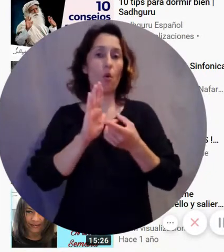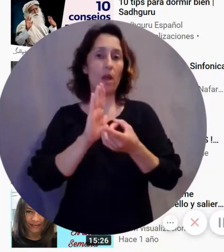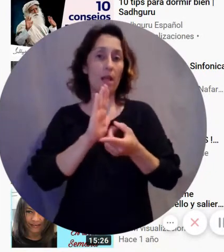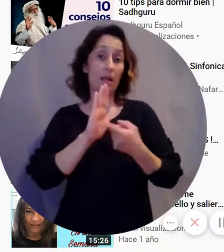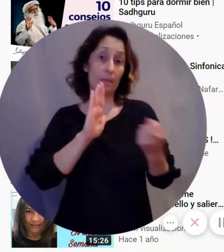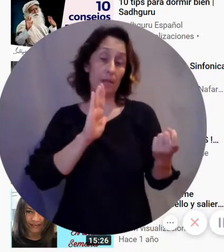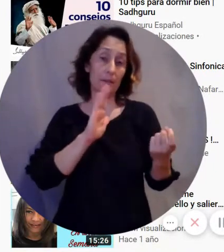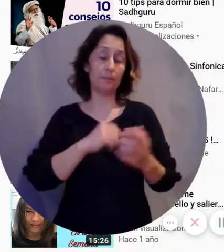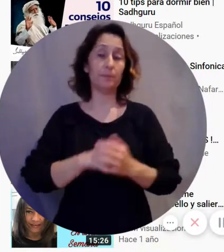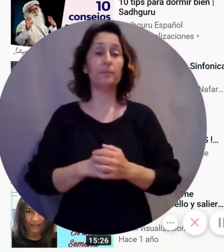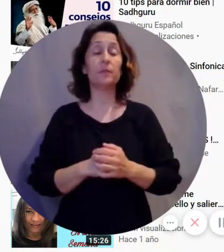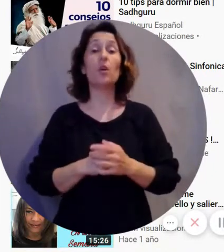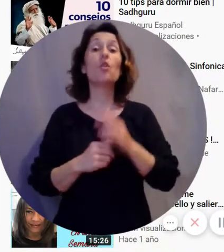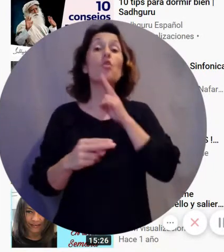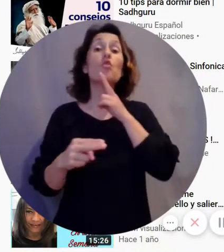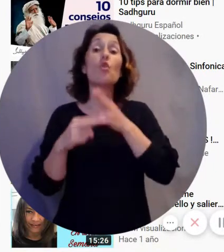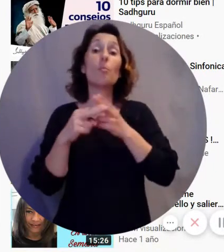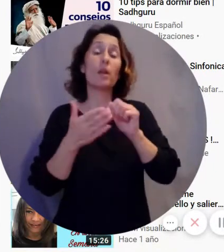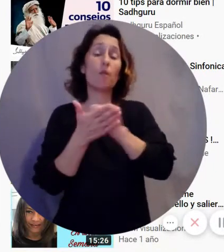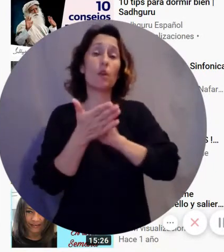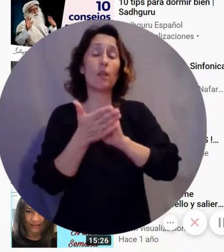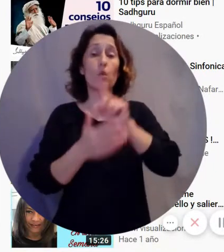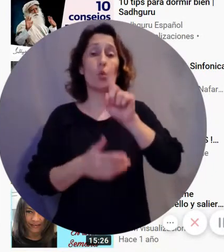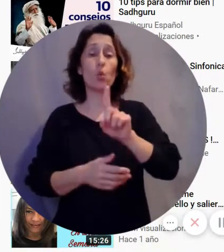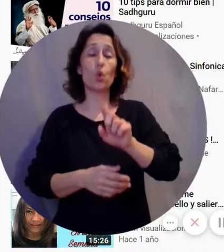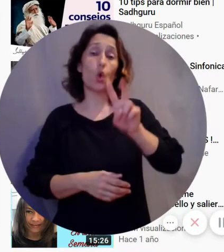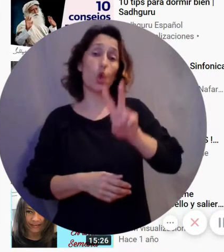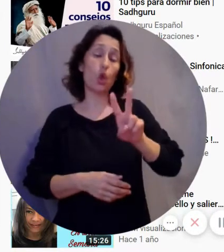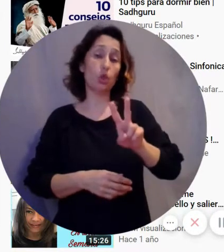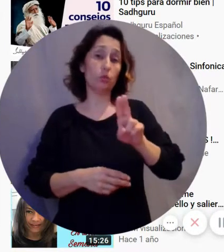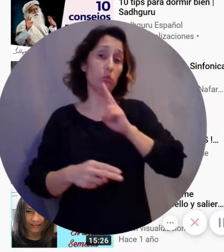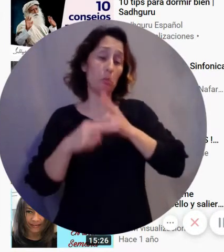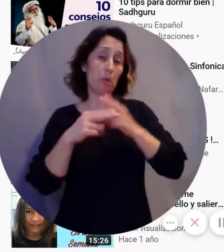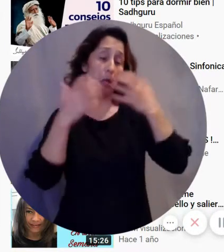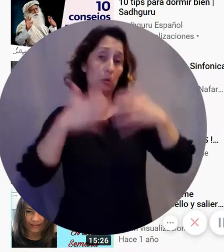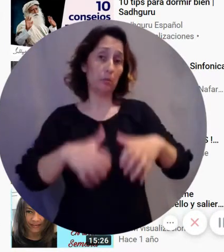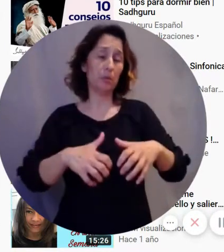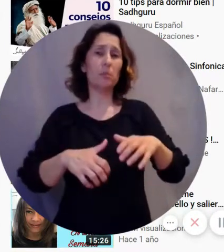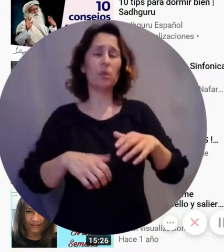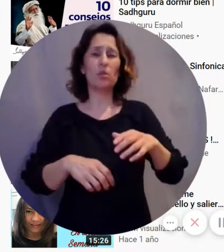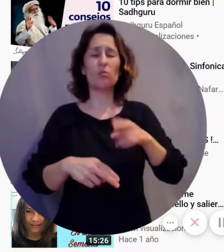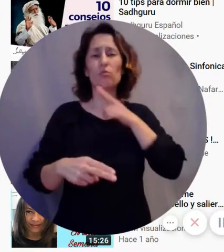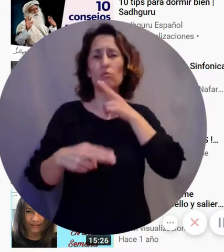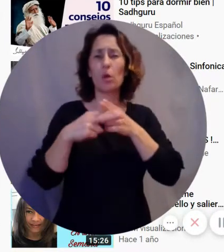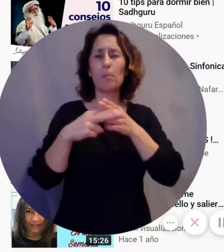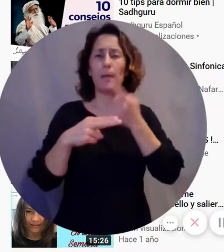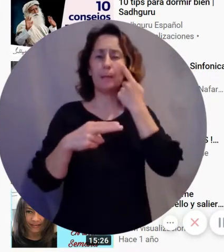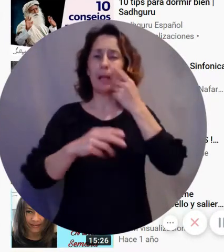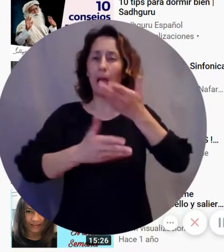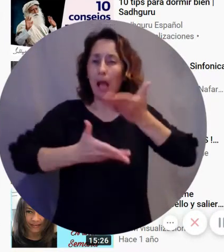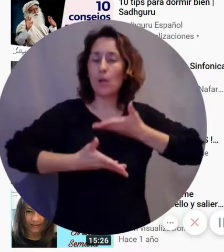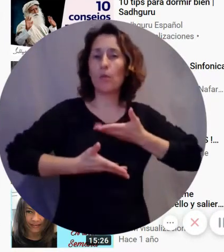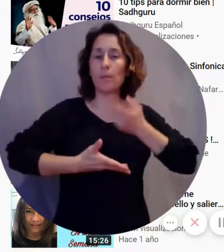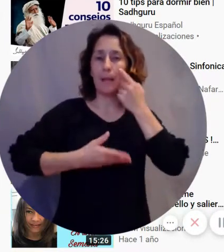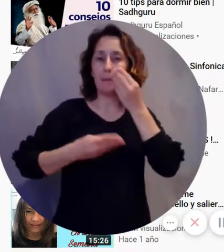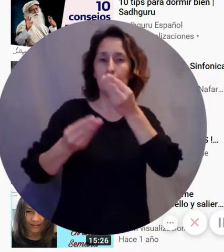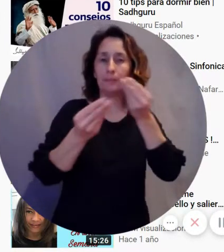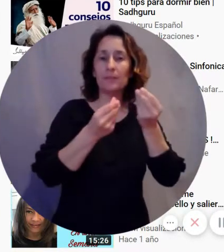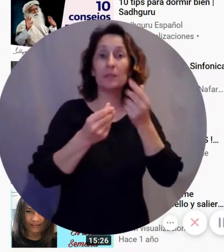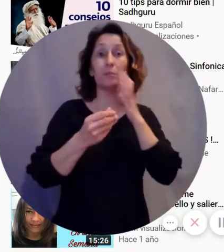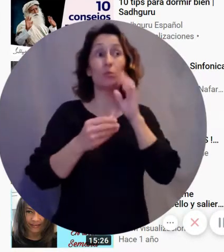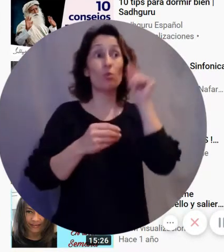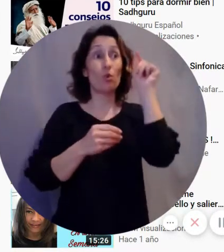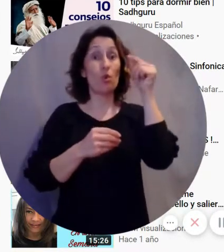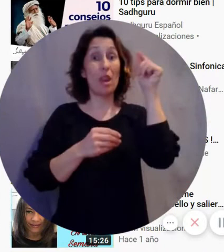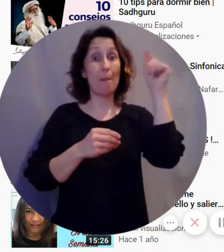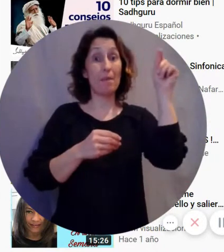borrador 1, borrador 2, pero podemos cambiar su nombre por otro que nos resulte más intuitivo pulsando sobre el icono del lápiz. Al